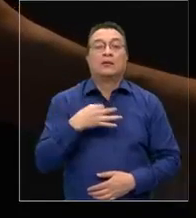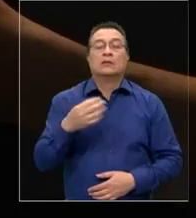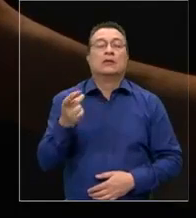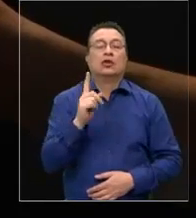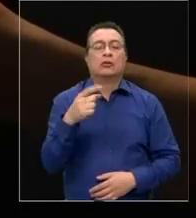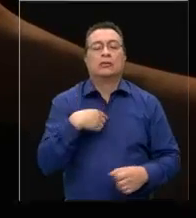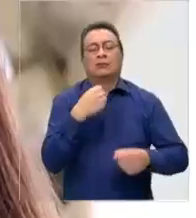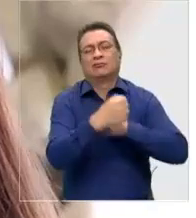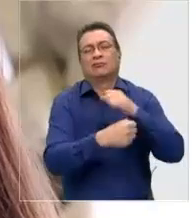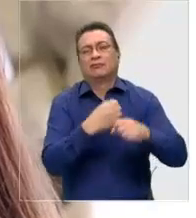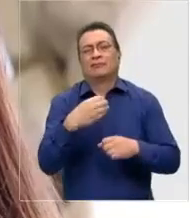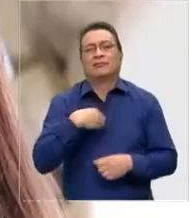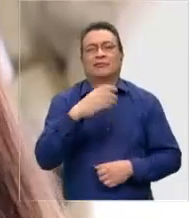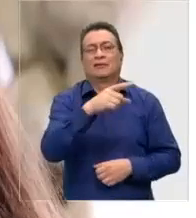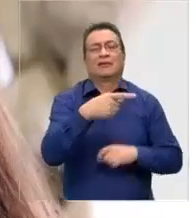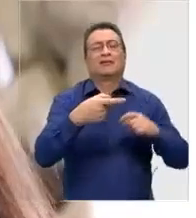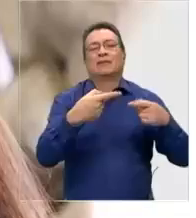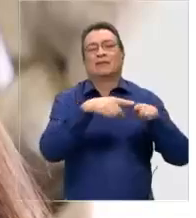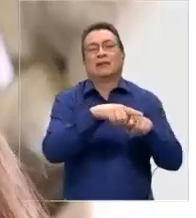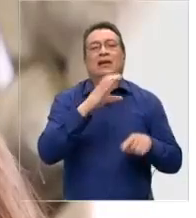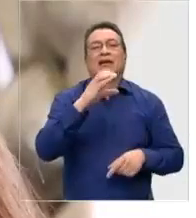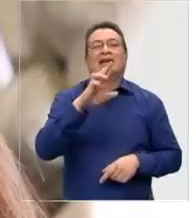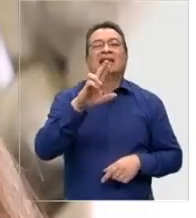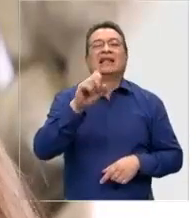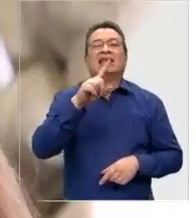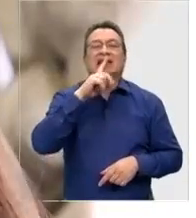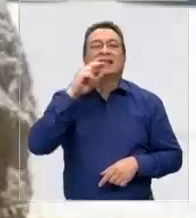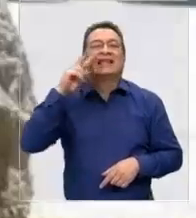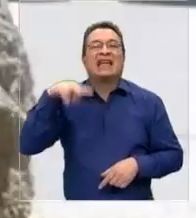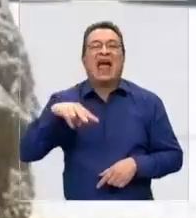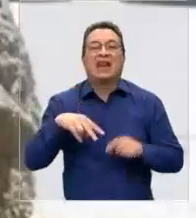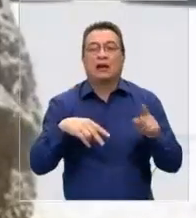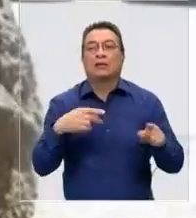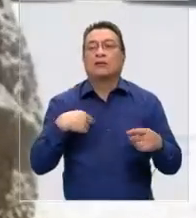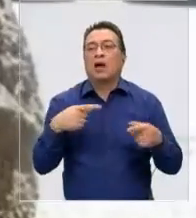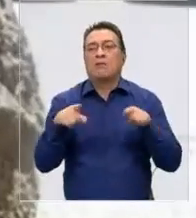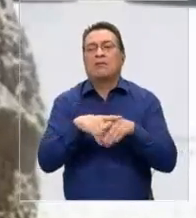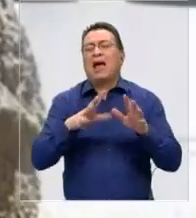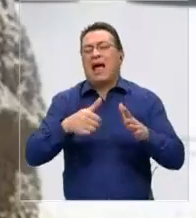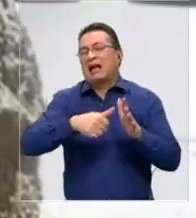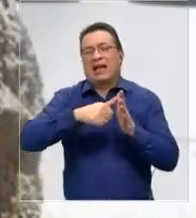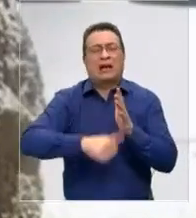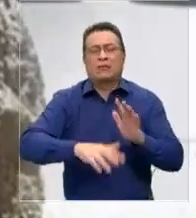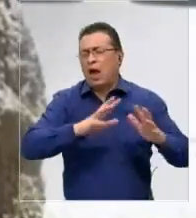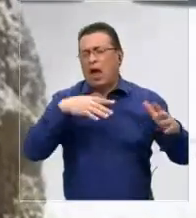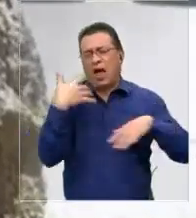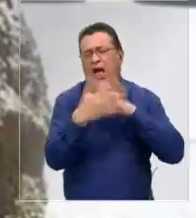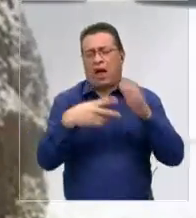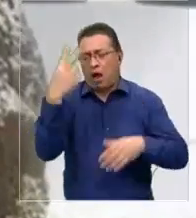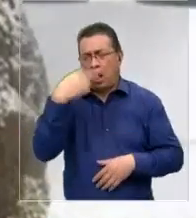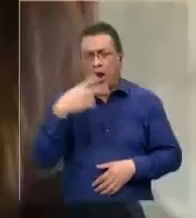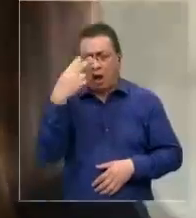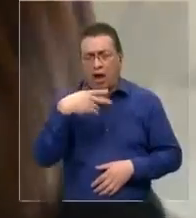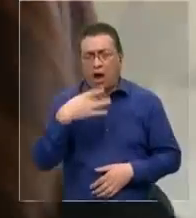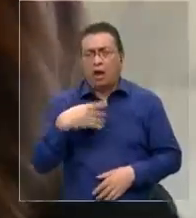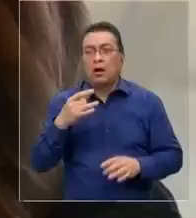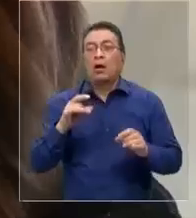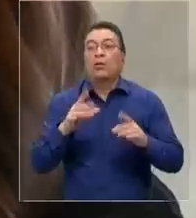tuve una pelea con Cristian. Y digo, ya, ok, ¿qué pasó? Me dice, no, me dijo, hermana, quedó la caga. Y ahí se suelta el llanto. Me dice, hermana,